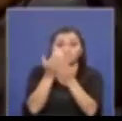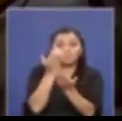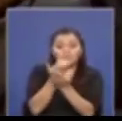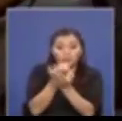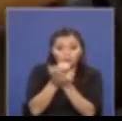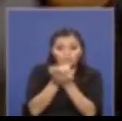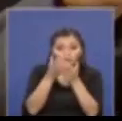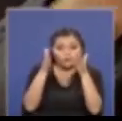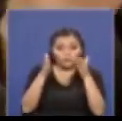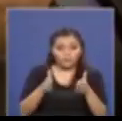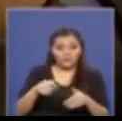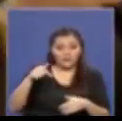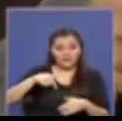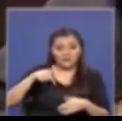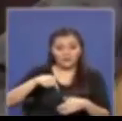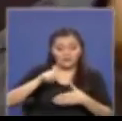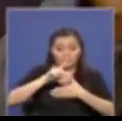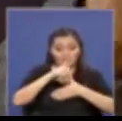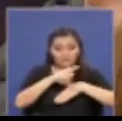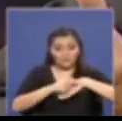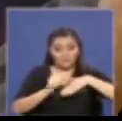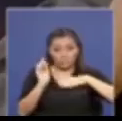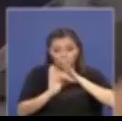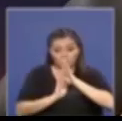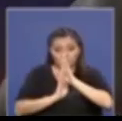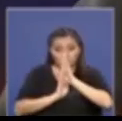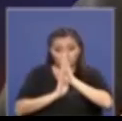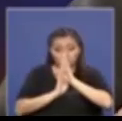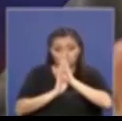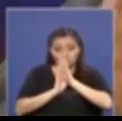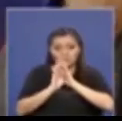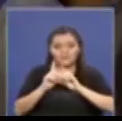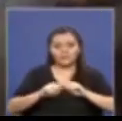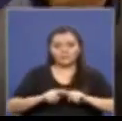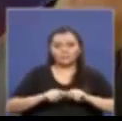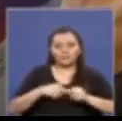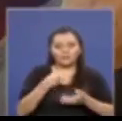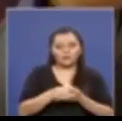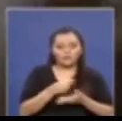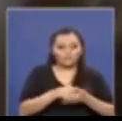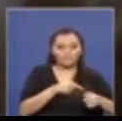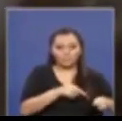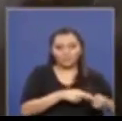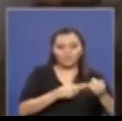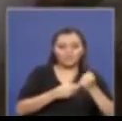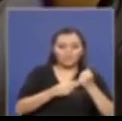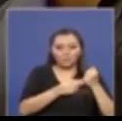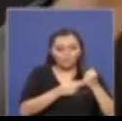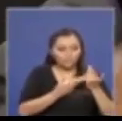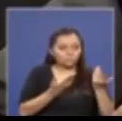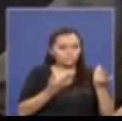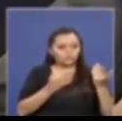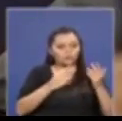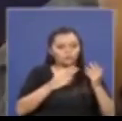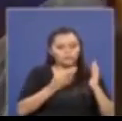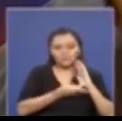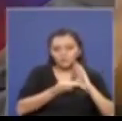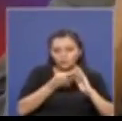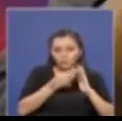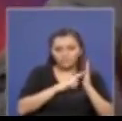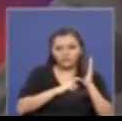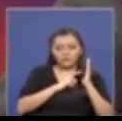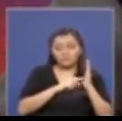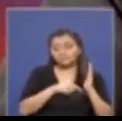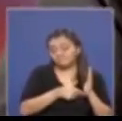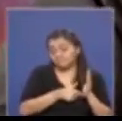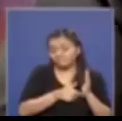las economías en transición, las economías latinoamericanas que dependen de materias primas, de recursos no renovables, de exportación,